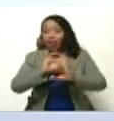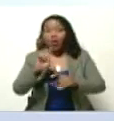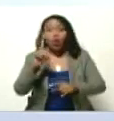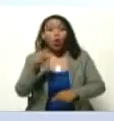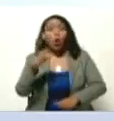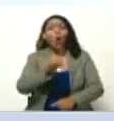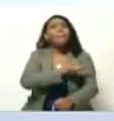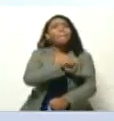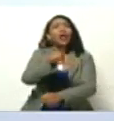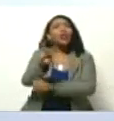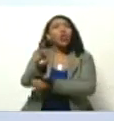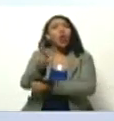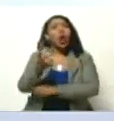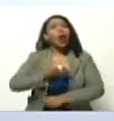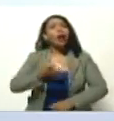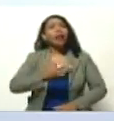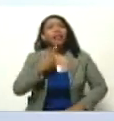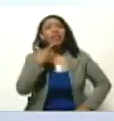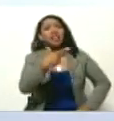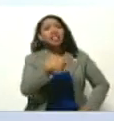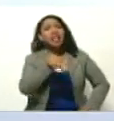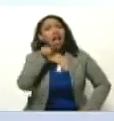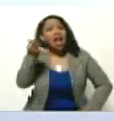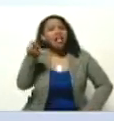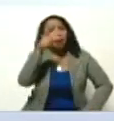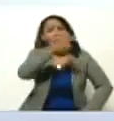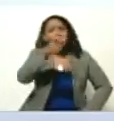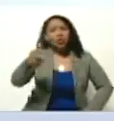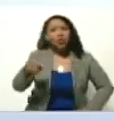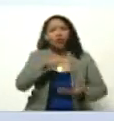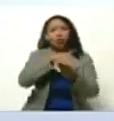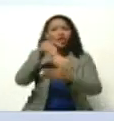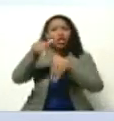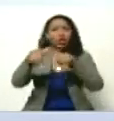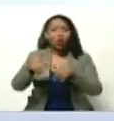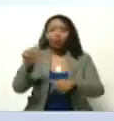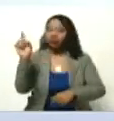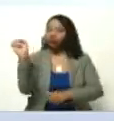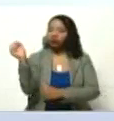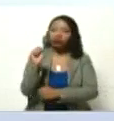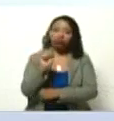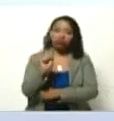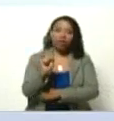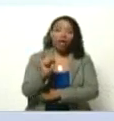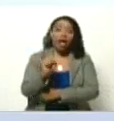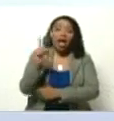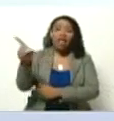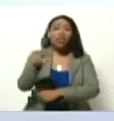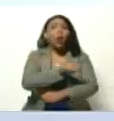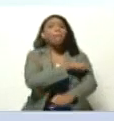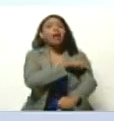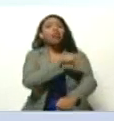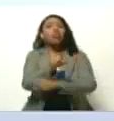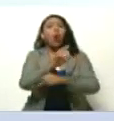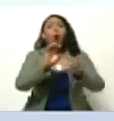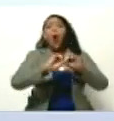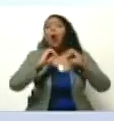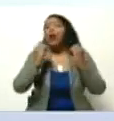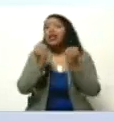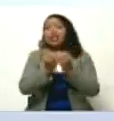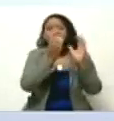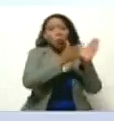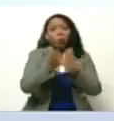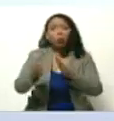mandó el alcalde, no le paren. No, que esto lo mandó el organizador del partido, no le